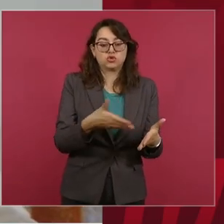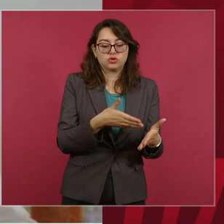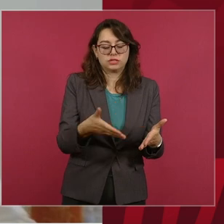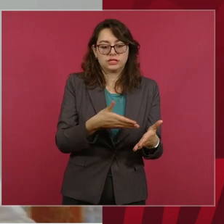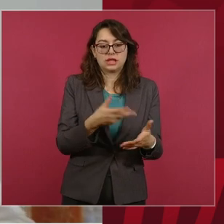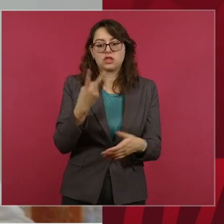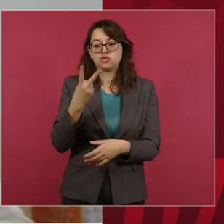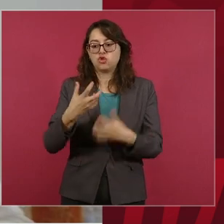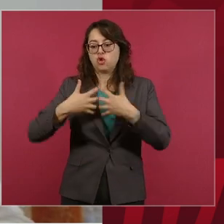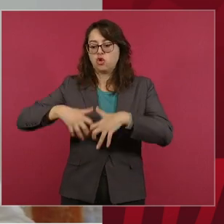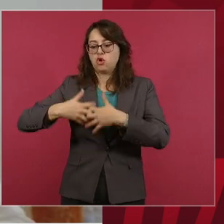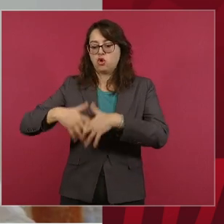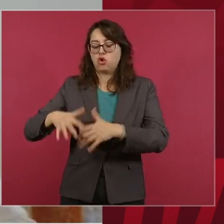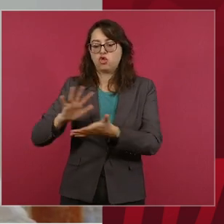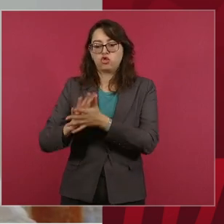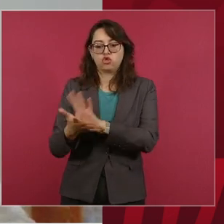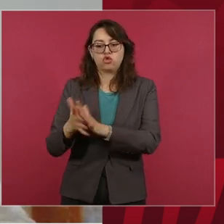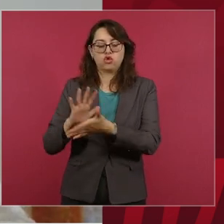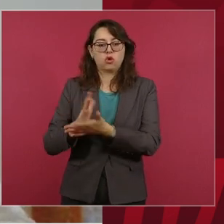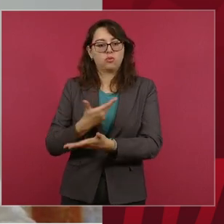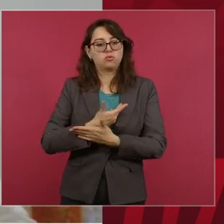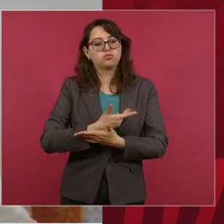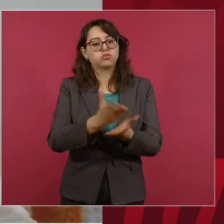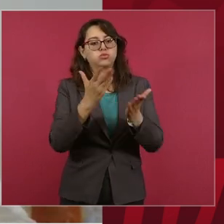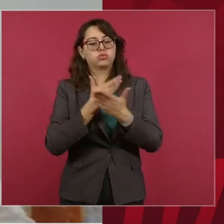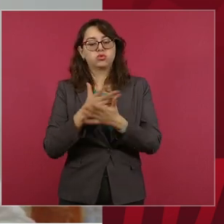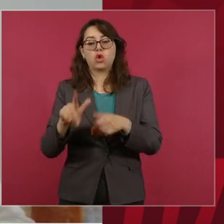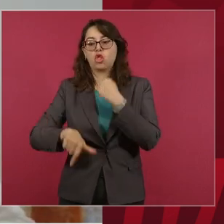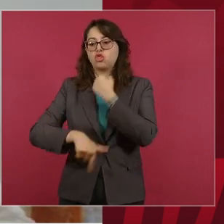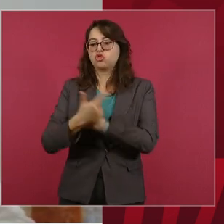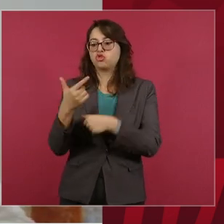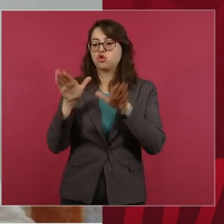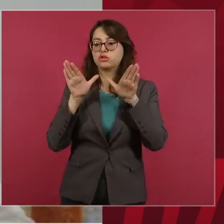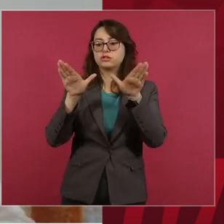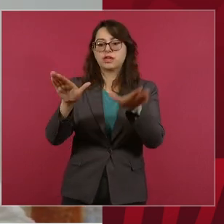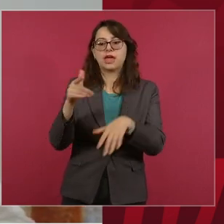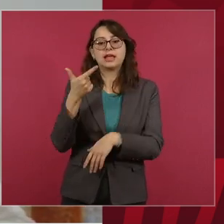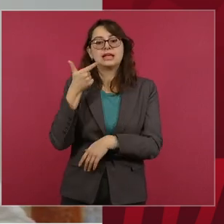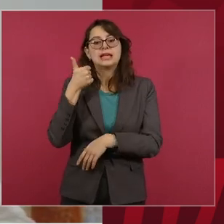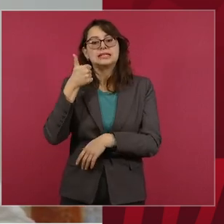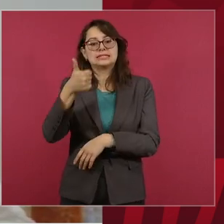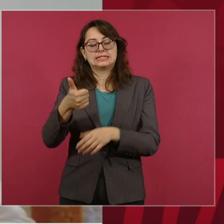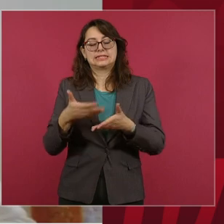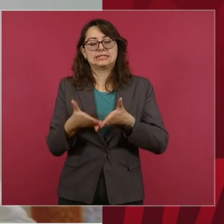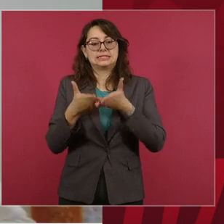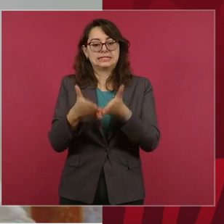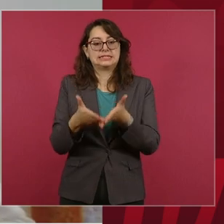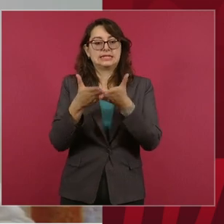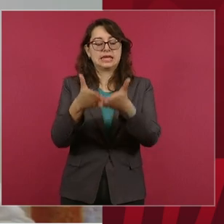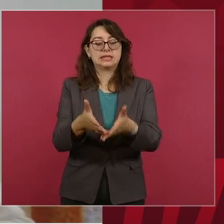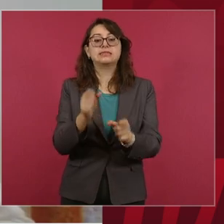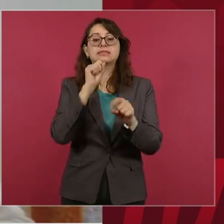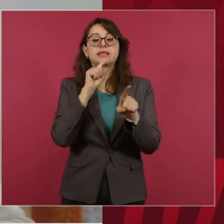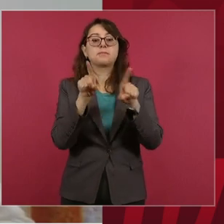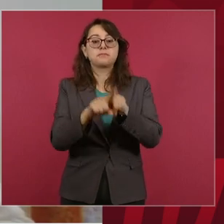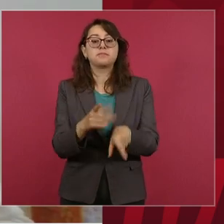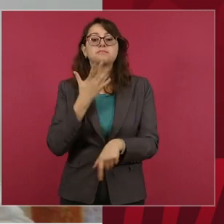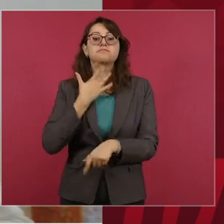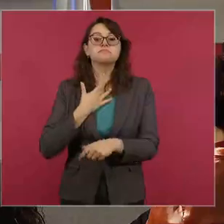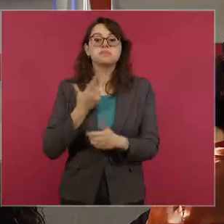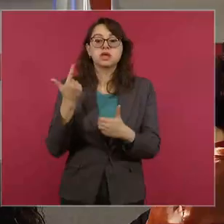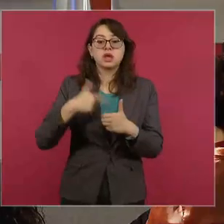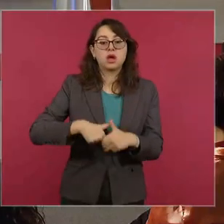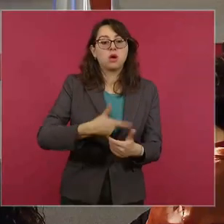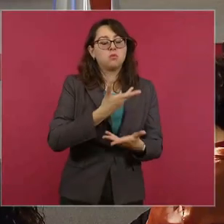tortilladoras. Hay 12 aeronaves, 6 embarcaciones, se distribuye combustible que se le da